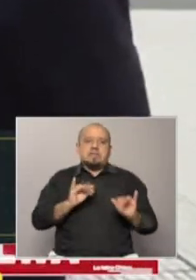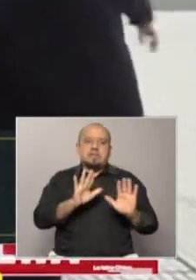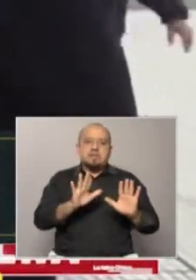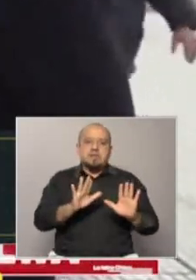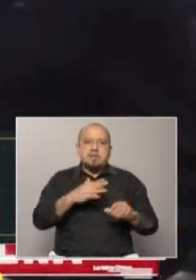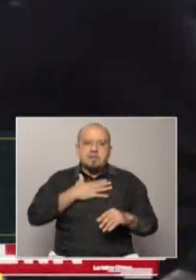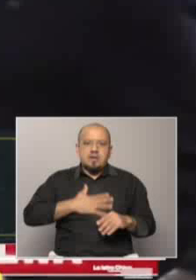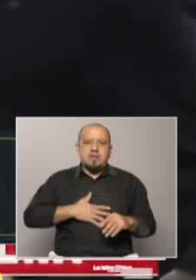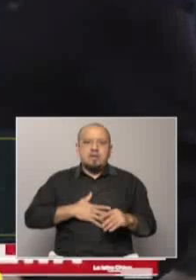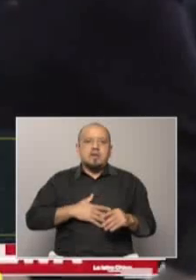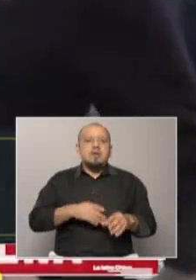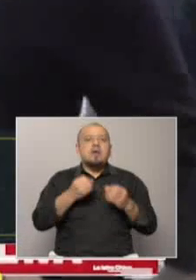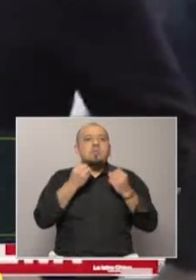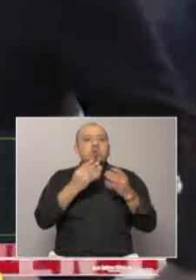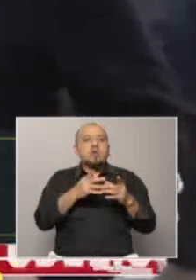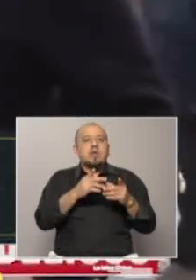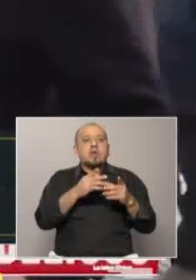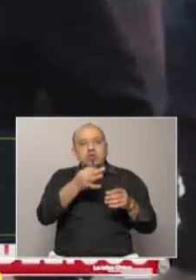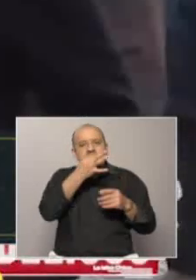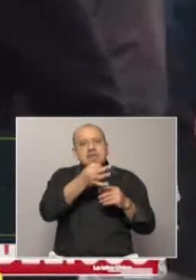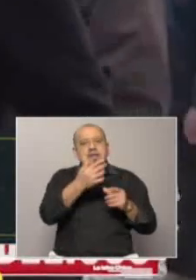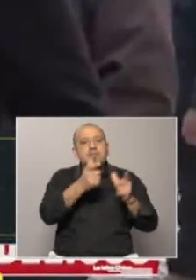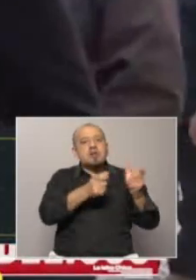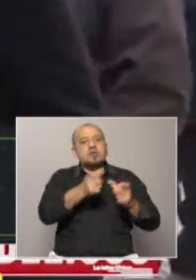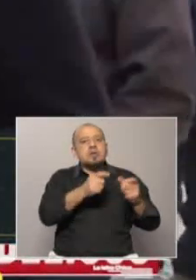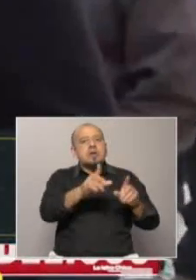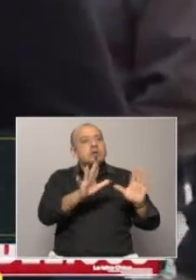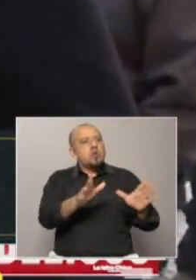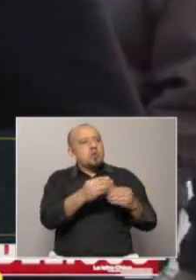Tienen que mandar tranquilidad. ¿Por qué no le dicen a la gente que